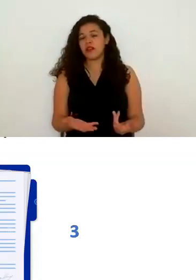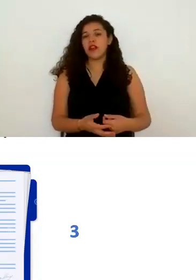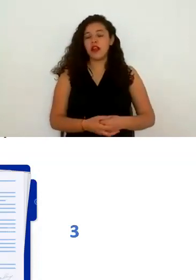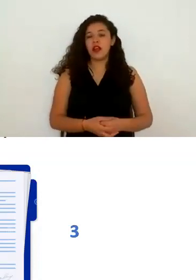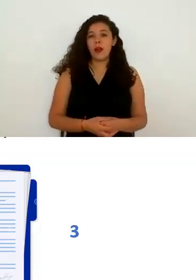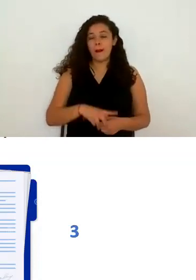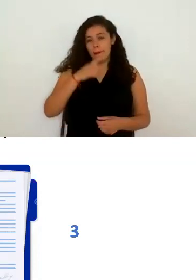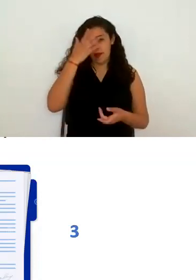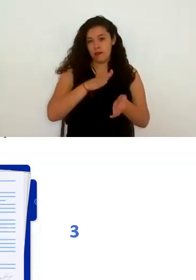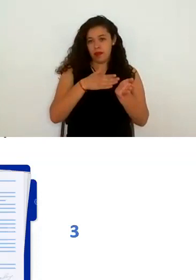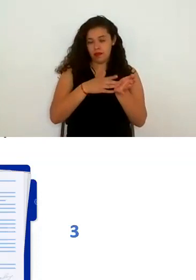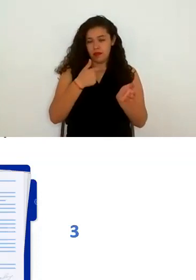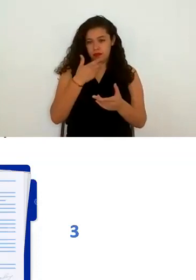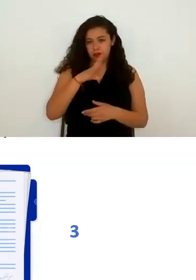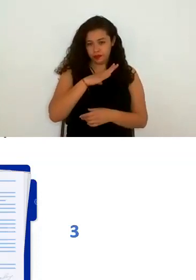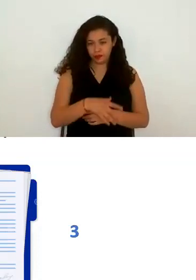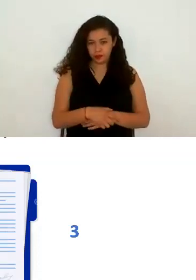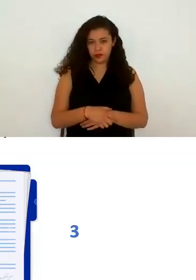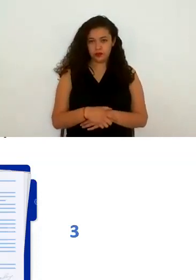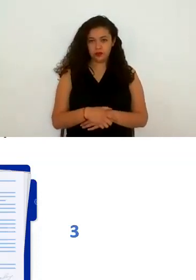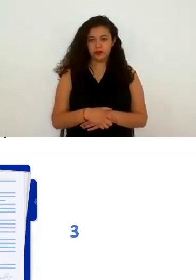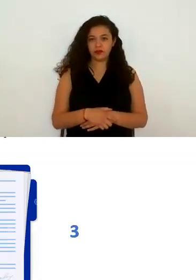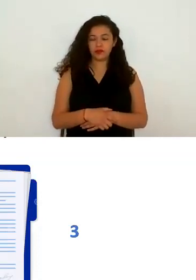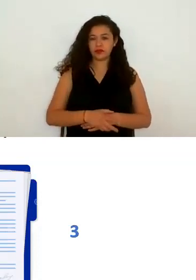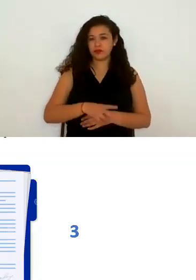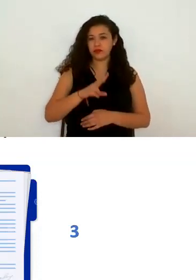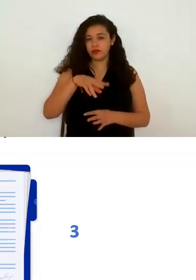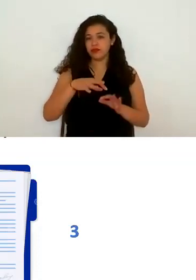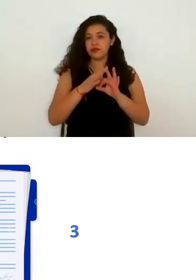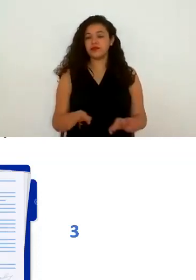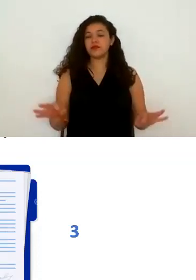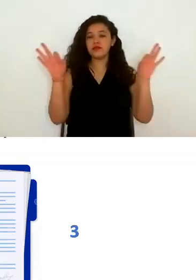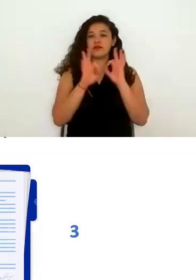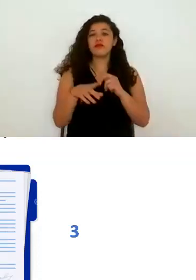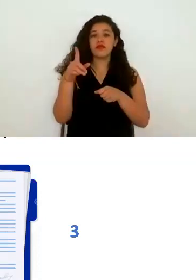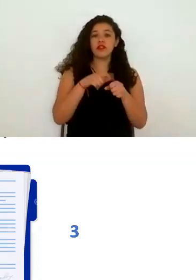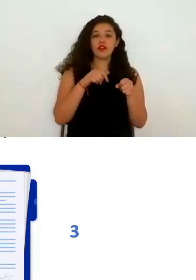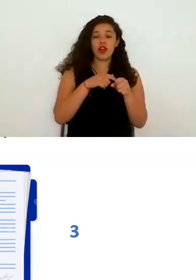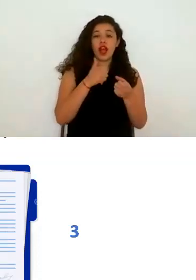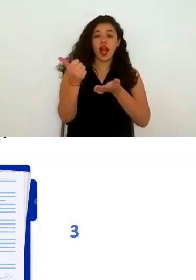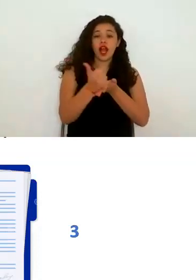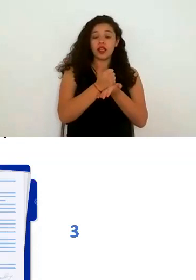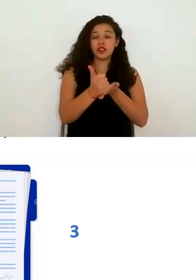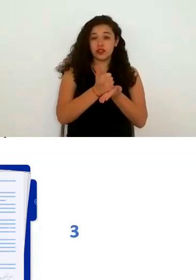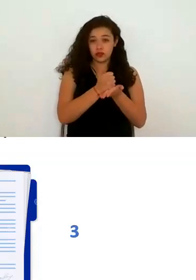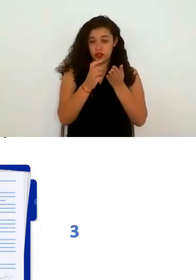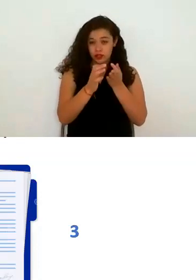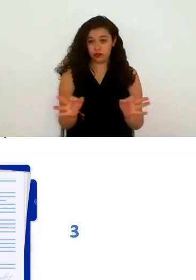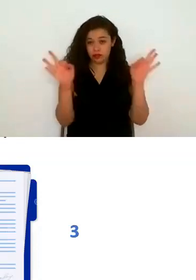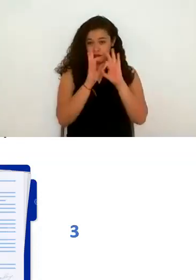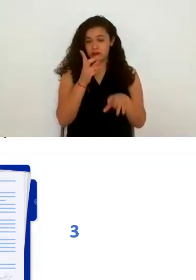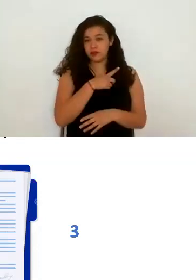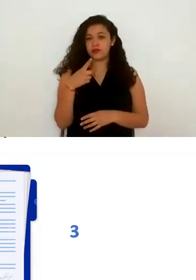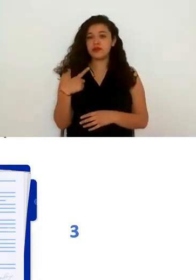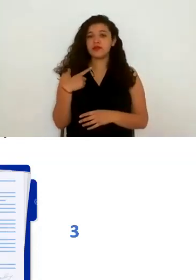de documento. Y es importante que lo realicen con color azul, y esto en lo que